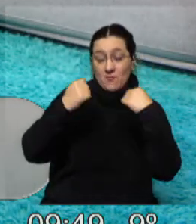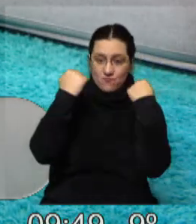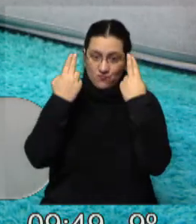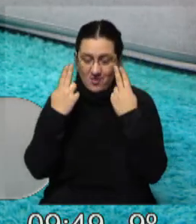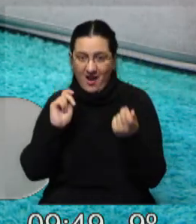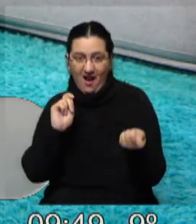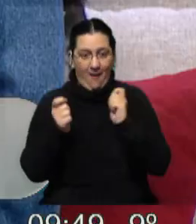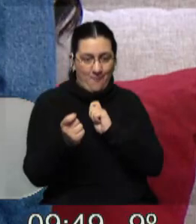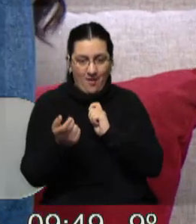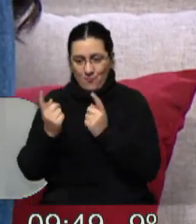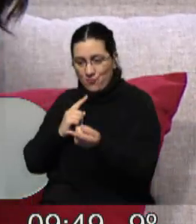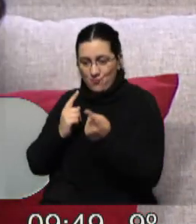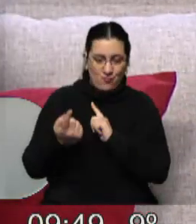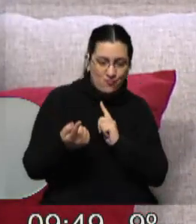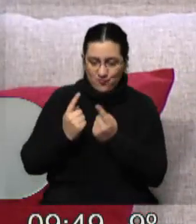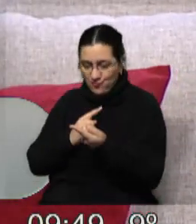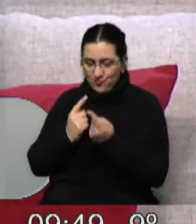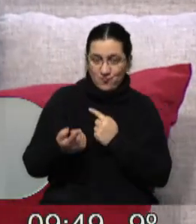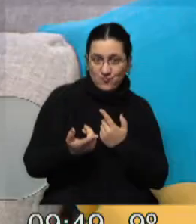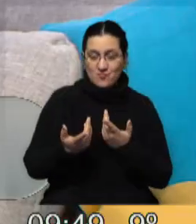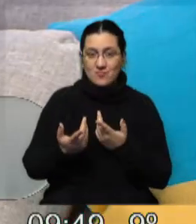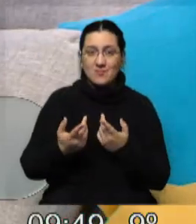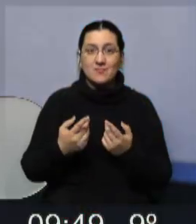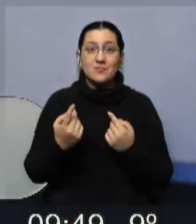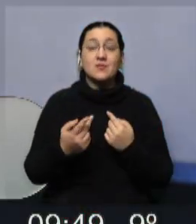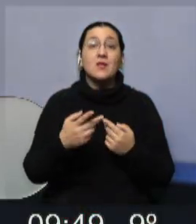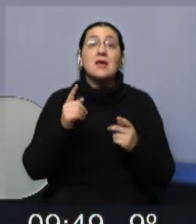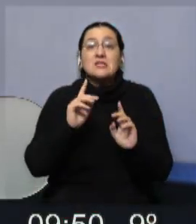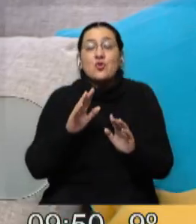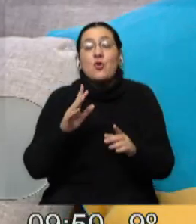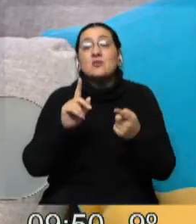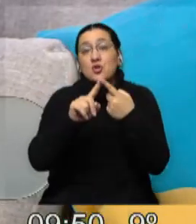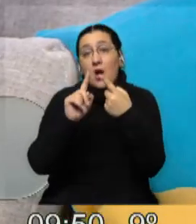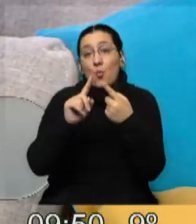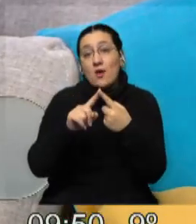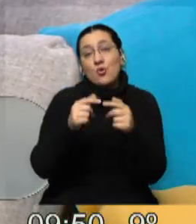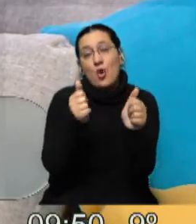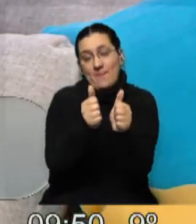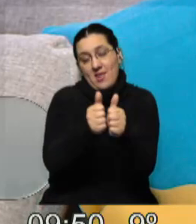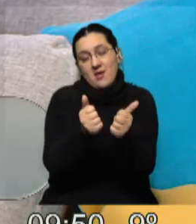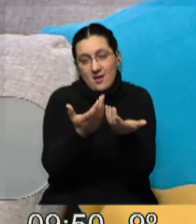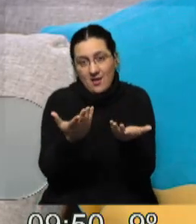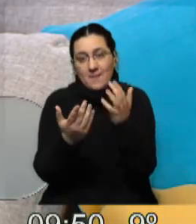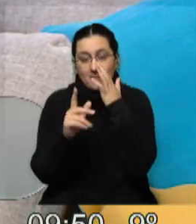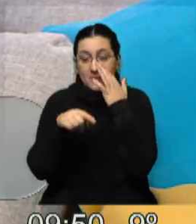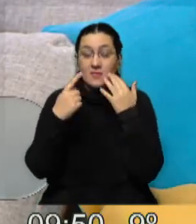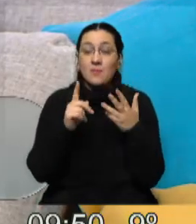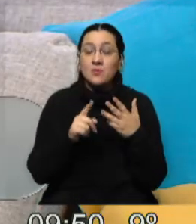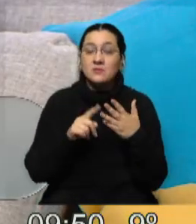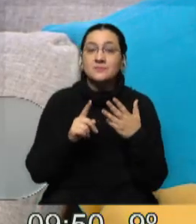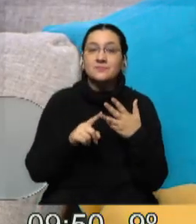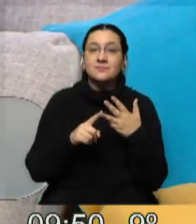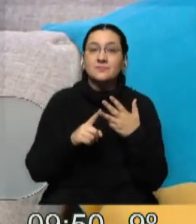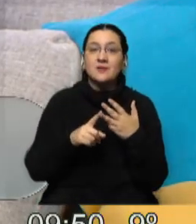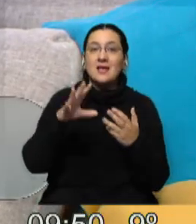Partido de ida y de vuelta. Como de la ida y vuelta. Pero yo te acuerdo con la pareja y cambia. Ahora, exactamente. Y después tenemos lo que es